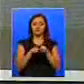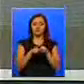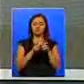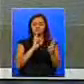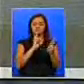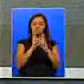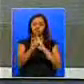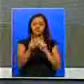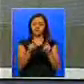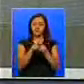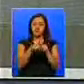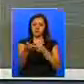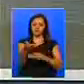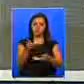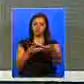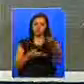recíproco.